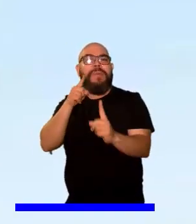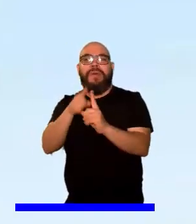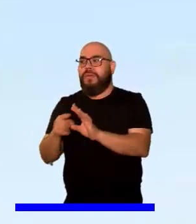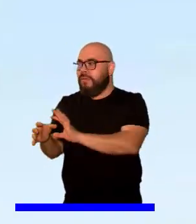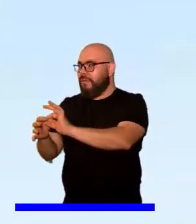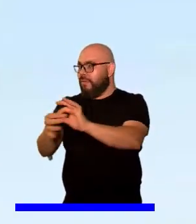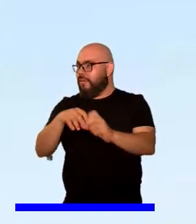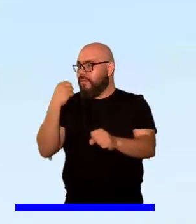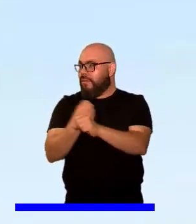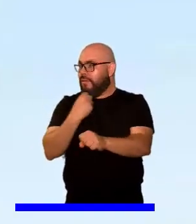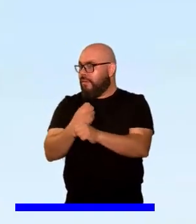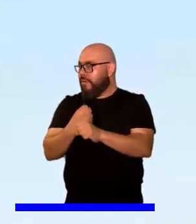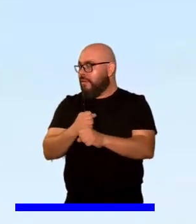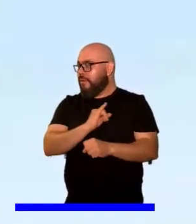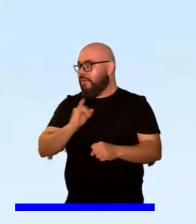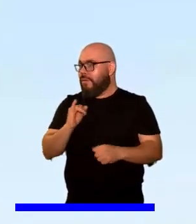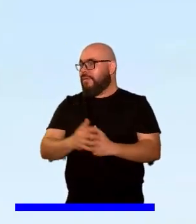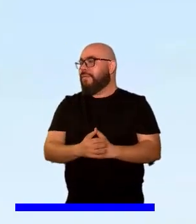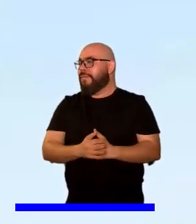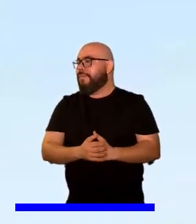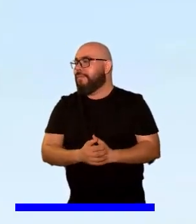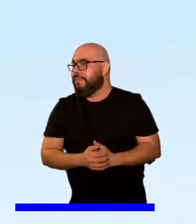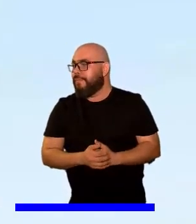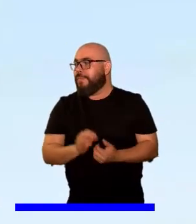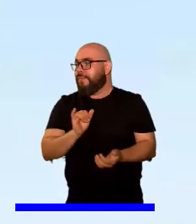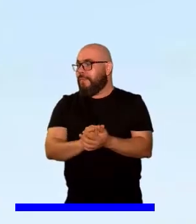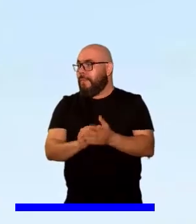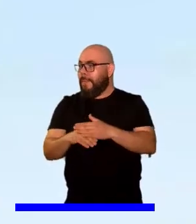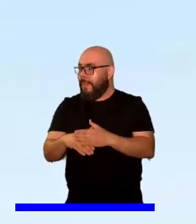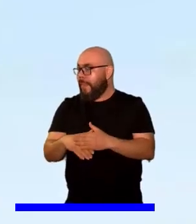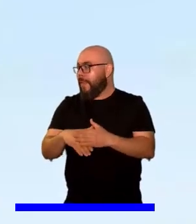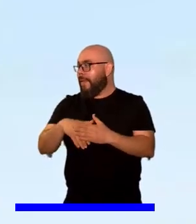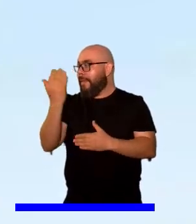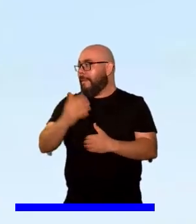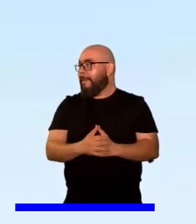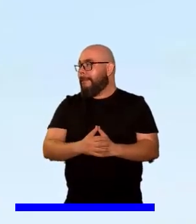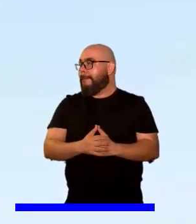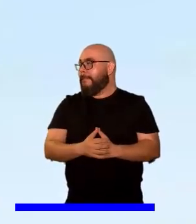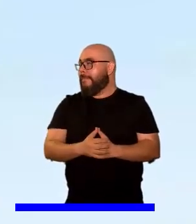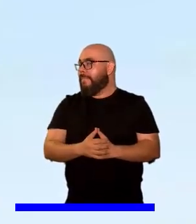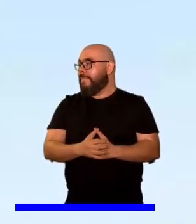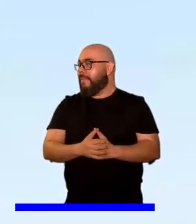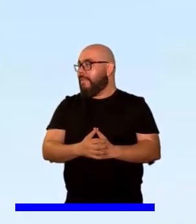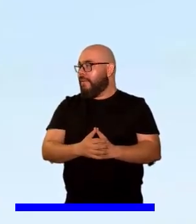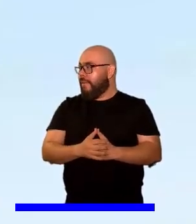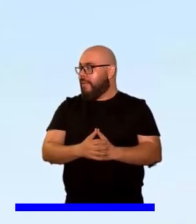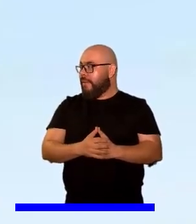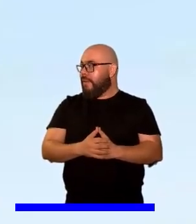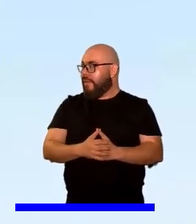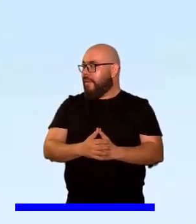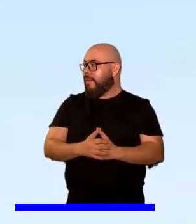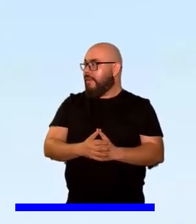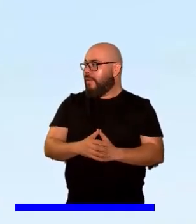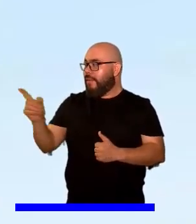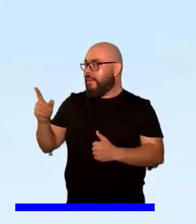digamos, una labor en particular. Entonces, empezando, uy, se quedó cortada. Bueno, aquí hay algo que